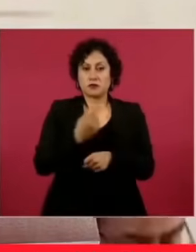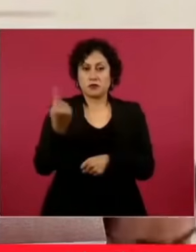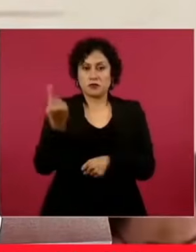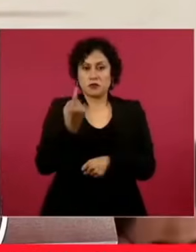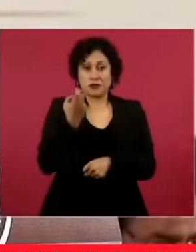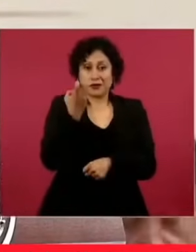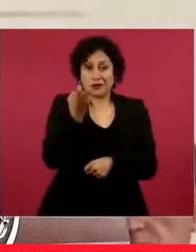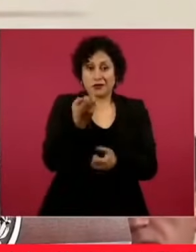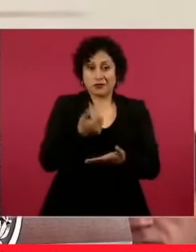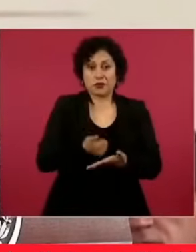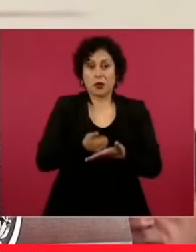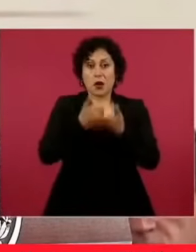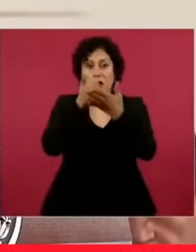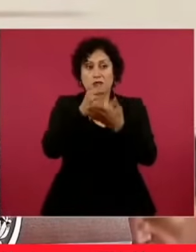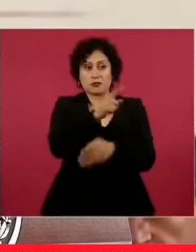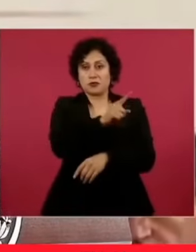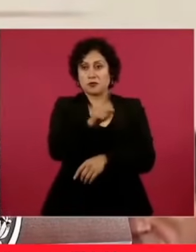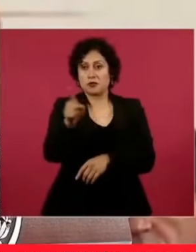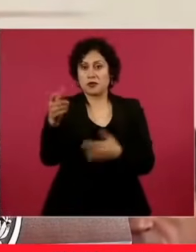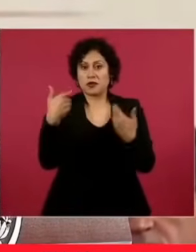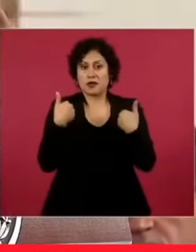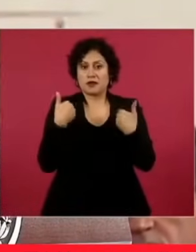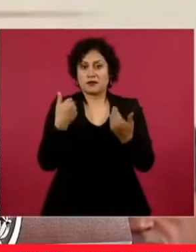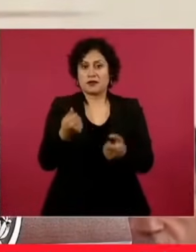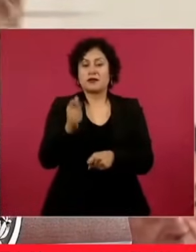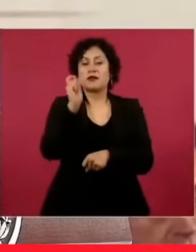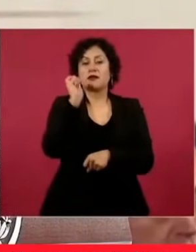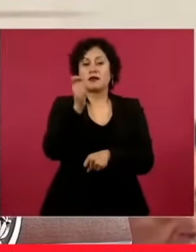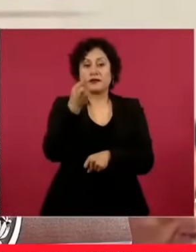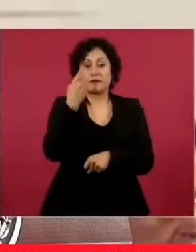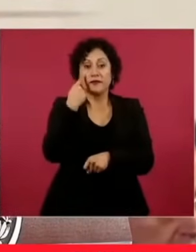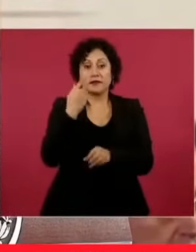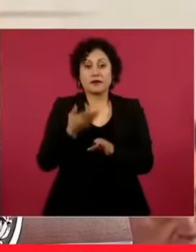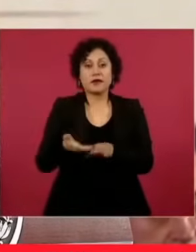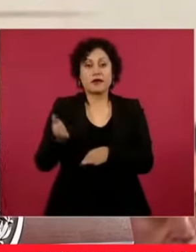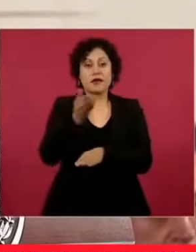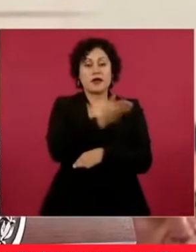todos. La corrupción perjudica a la